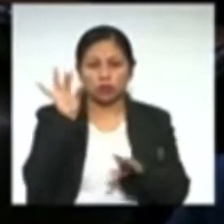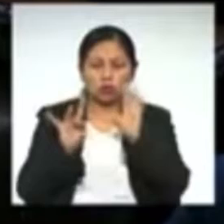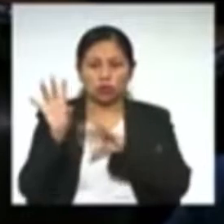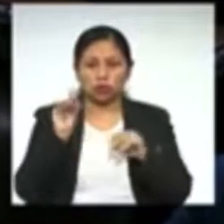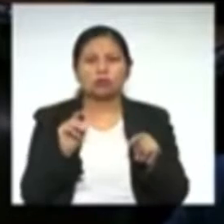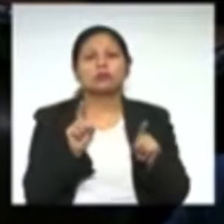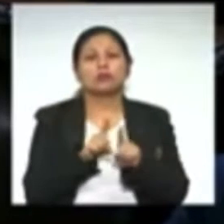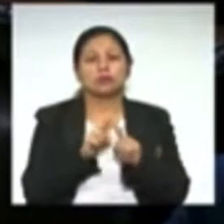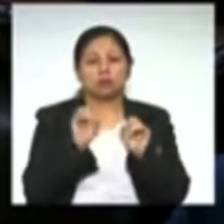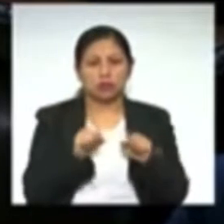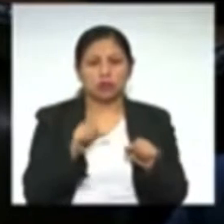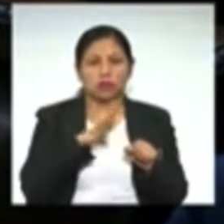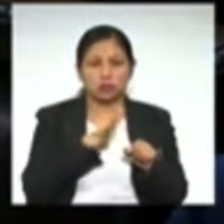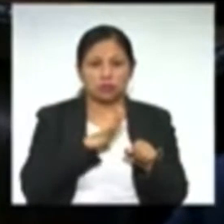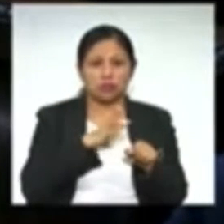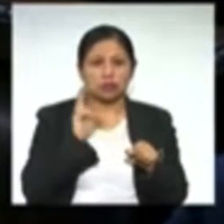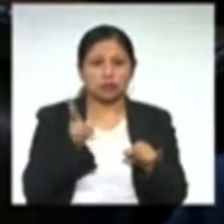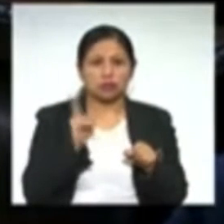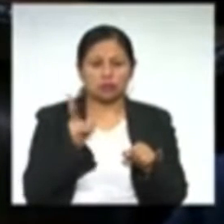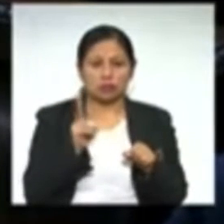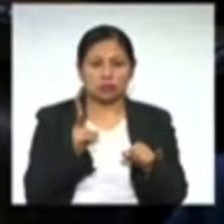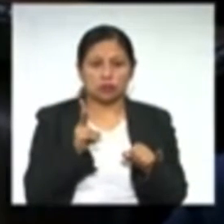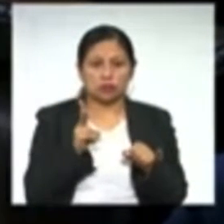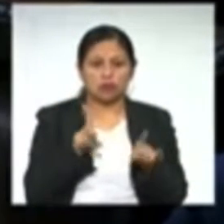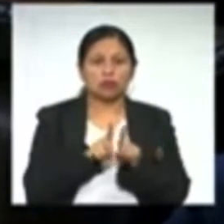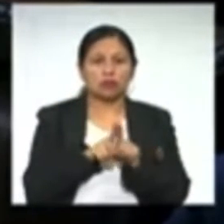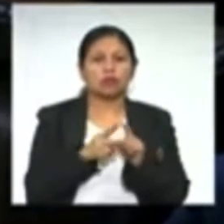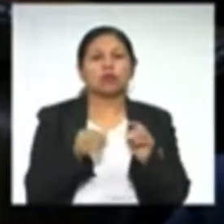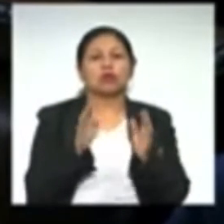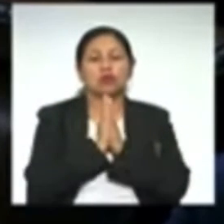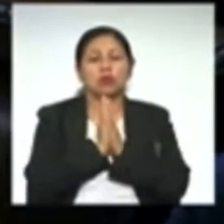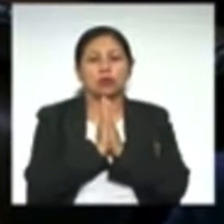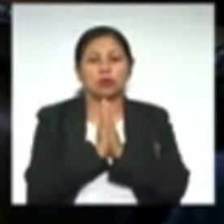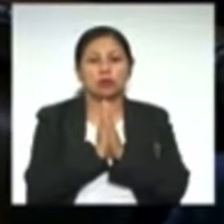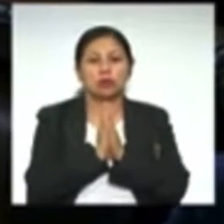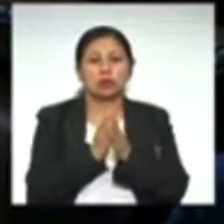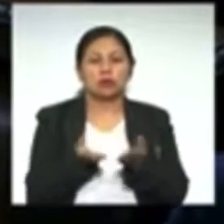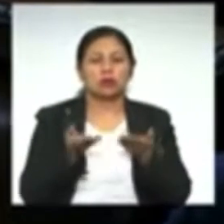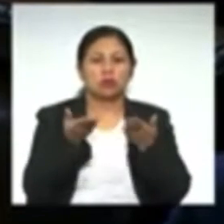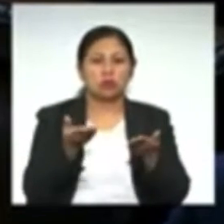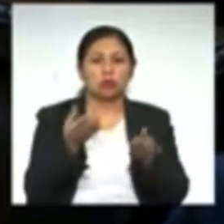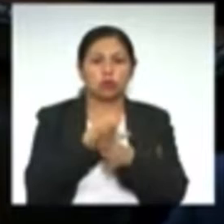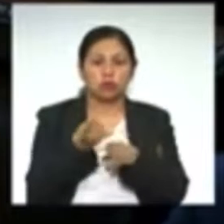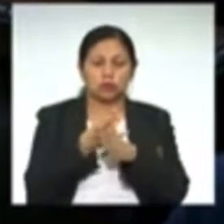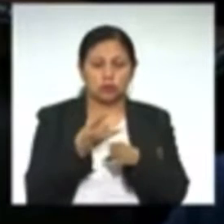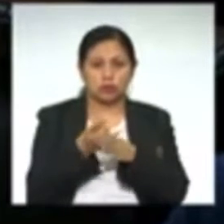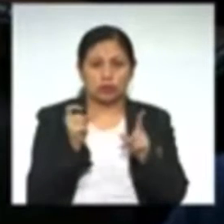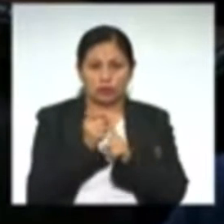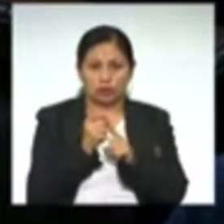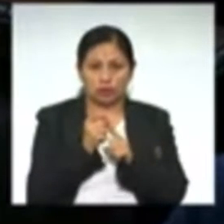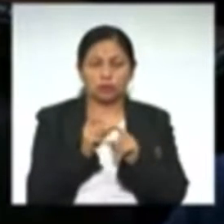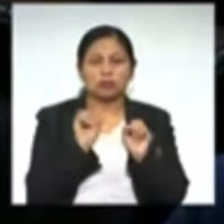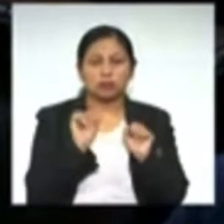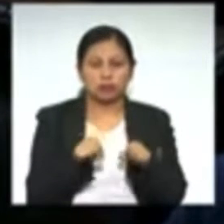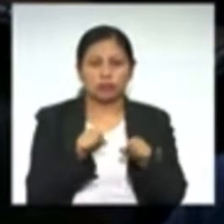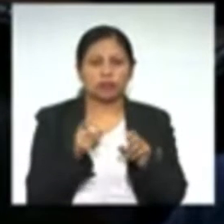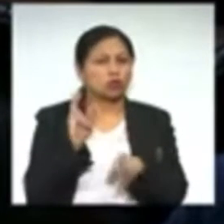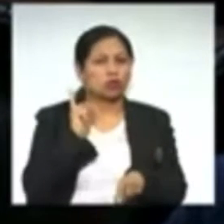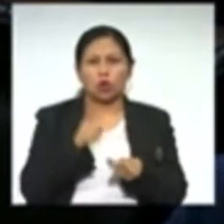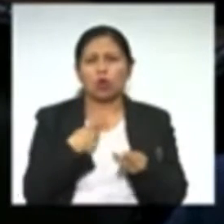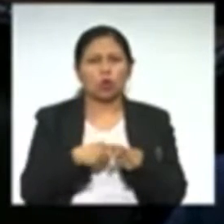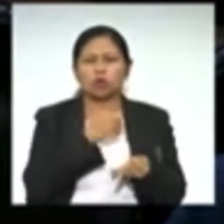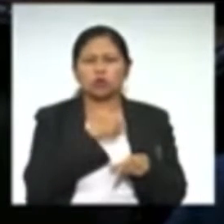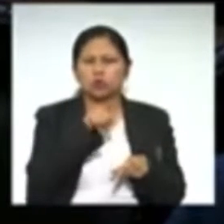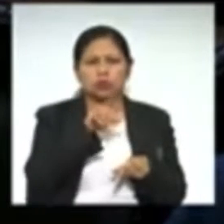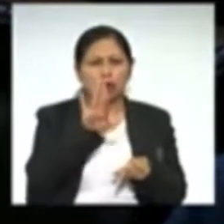electos y tenemos las mismas prerrogativas, le pedimos que nos deje hacer uso de la palabra, no cuando